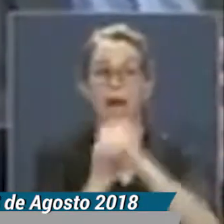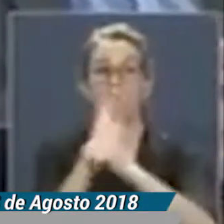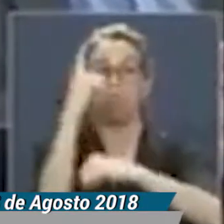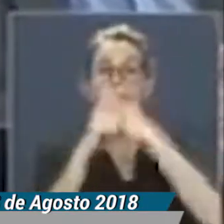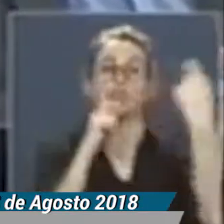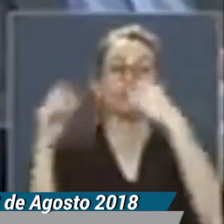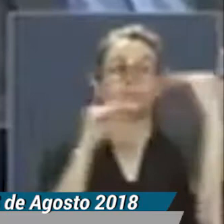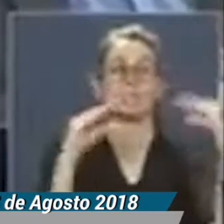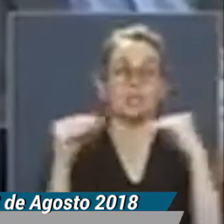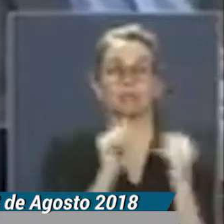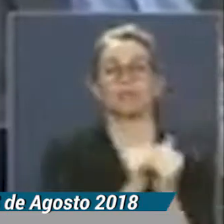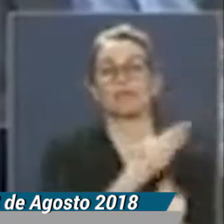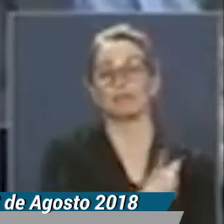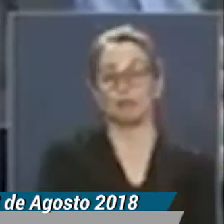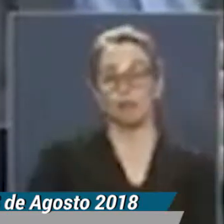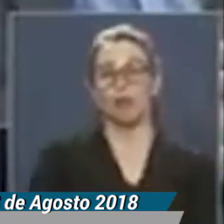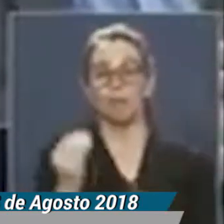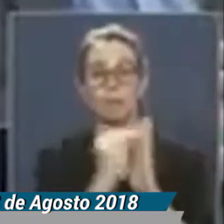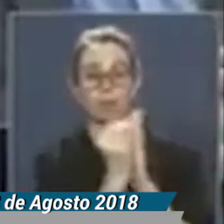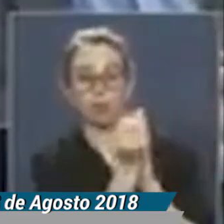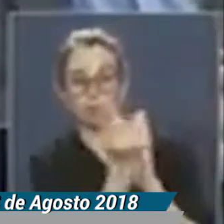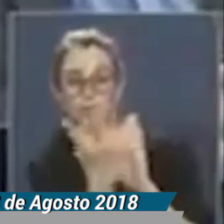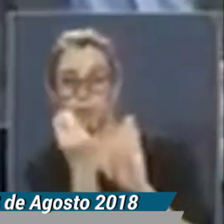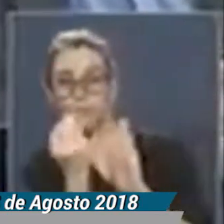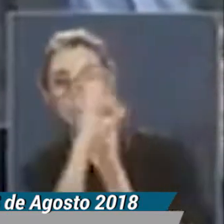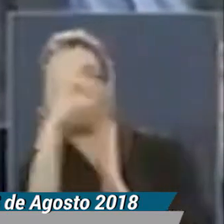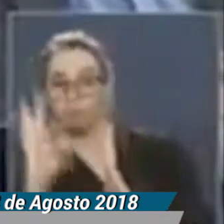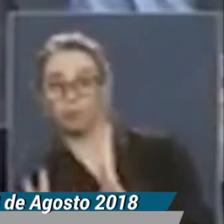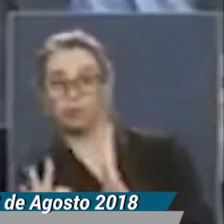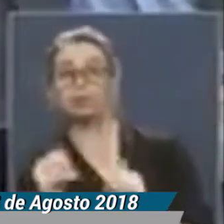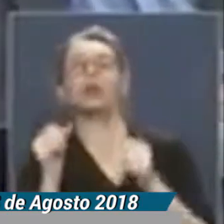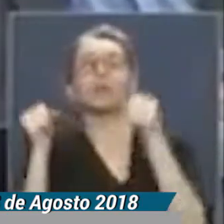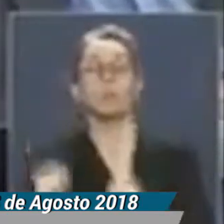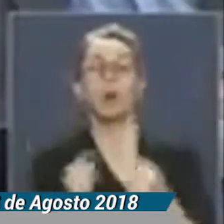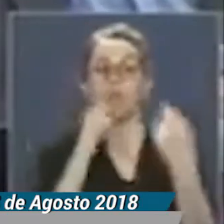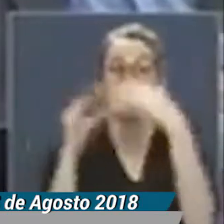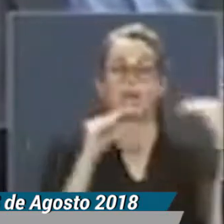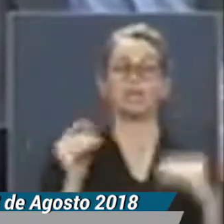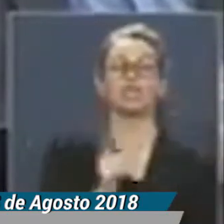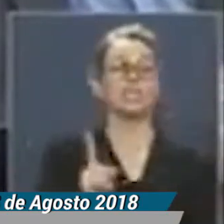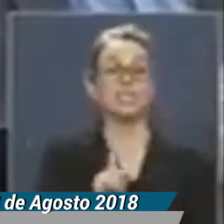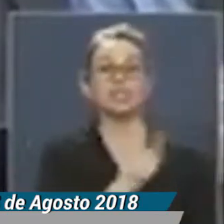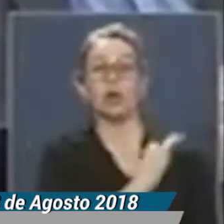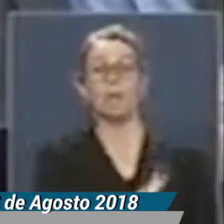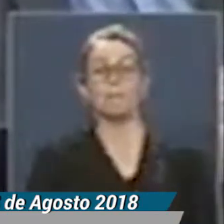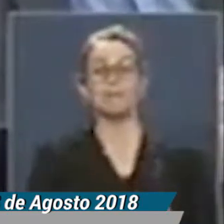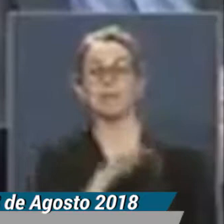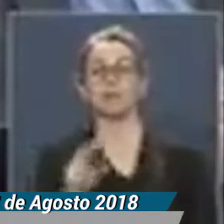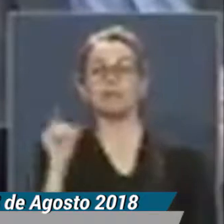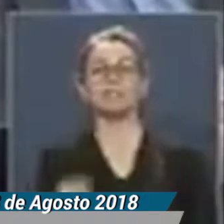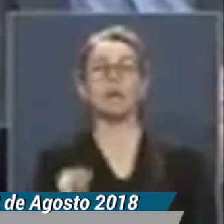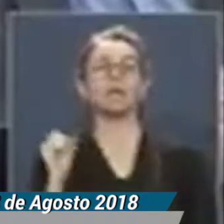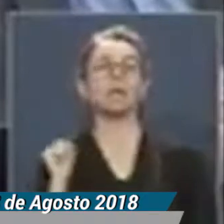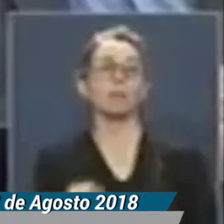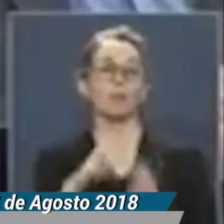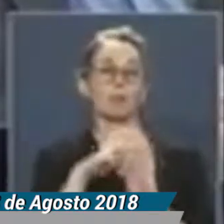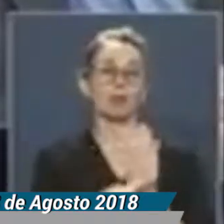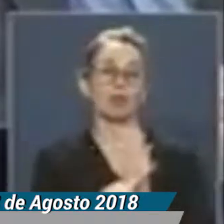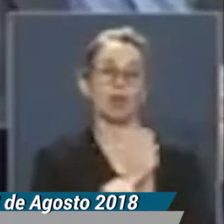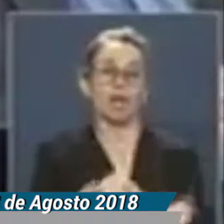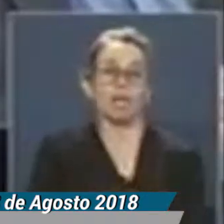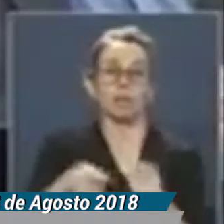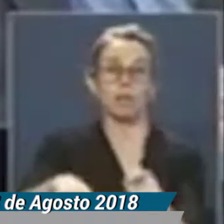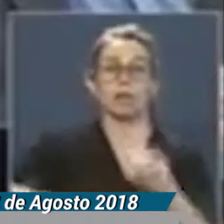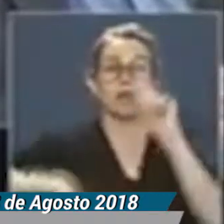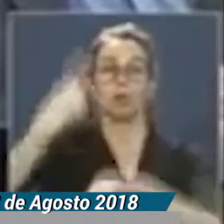un buen guarismo y la posibilidad de negociar. Si no, el presidente de la República siempre tiene la posibilidad de enviar un nuevo proyecto de ley el